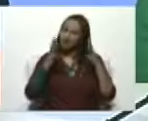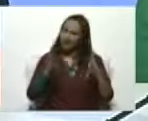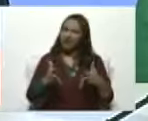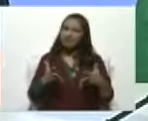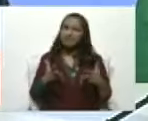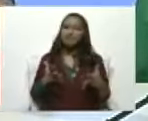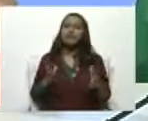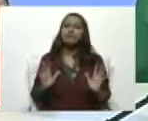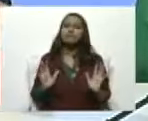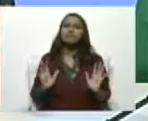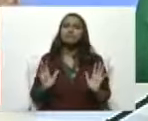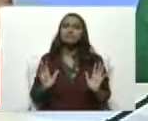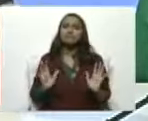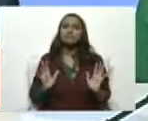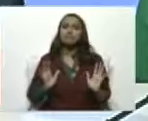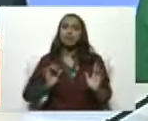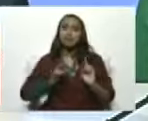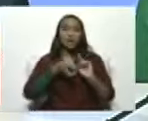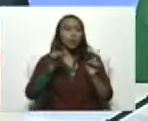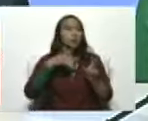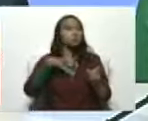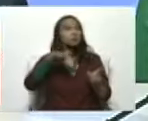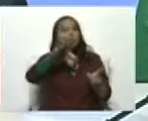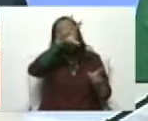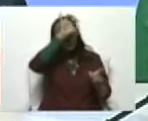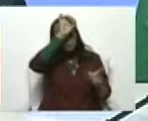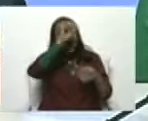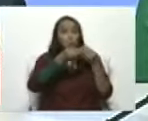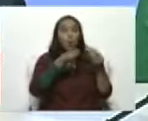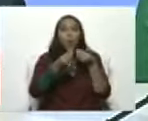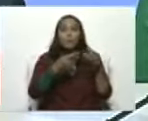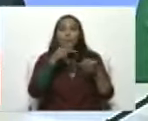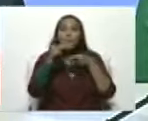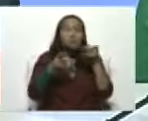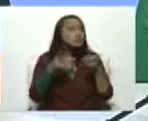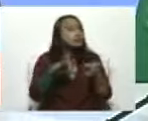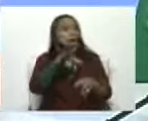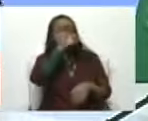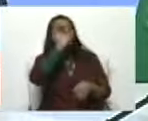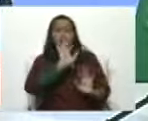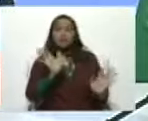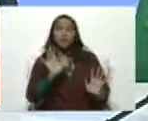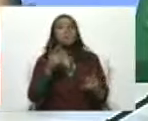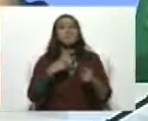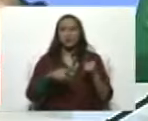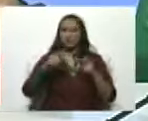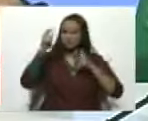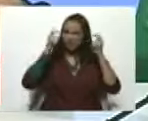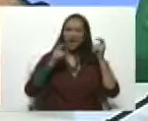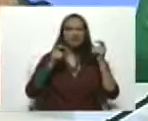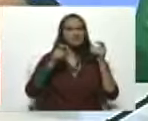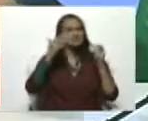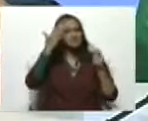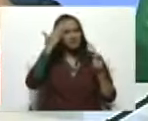ganar. Y algunos no entendíamos la cosa. Pero